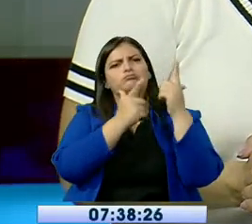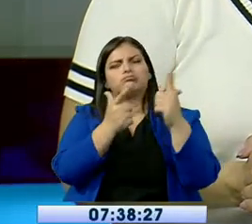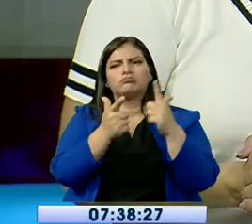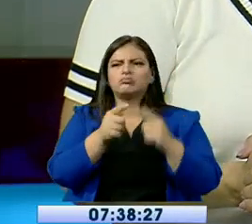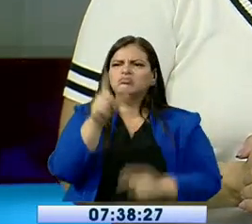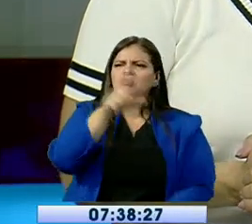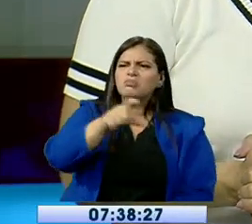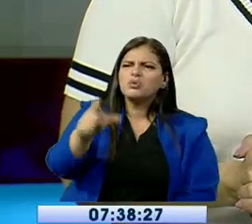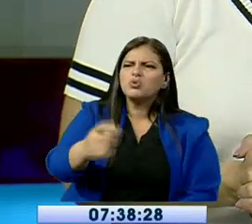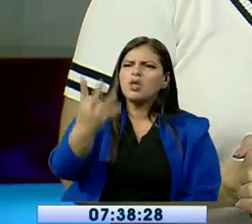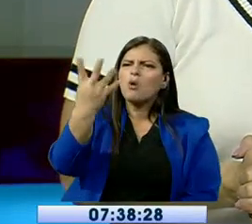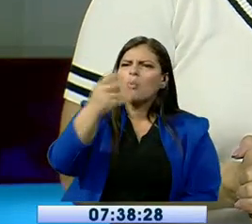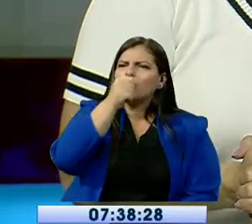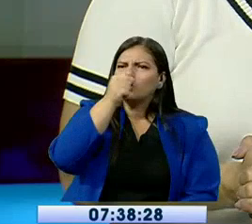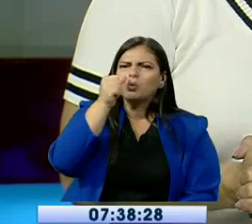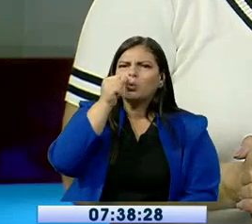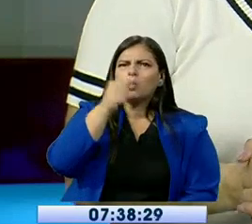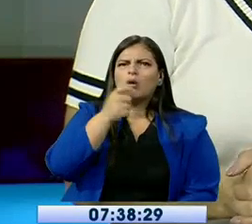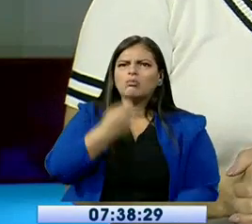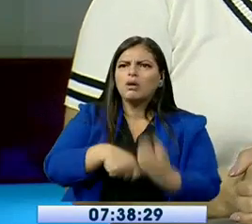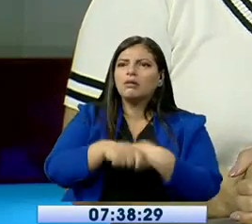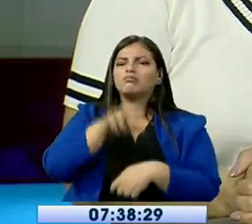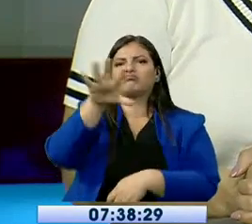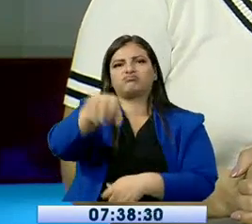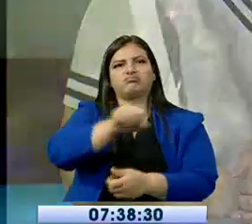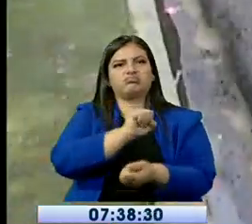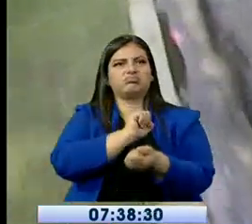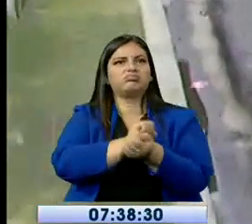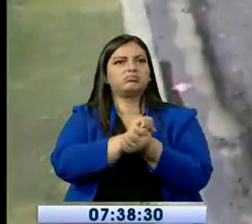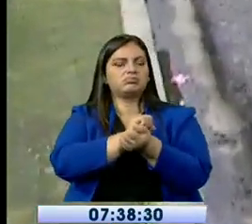allanó varias viviendas.